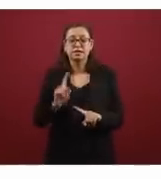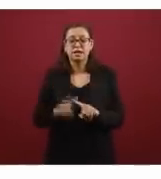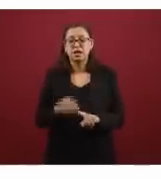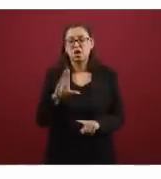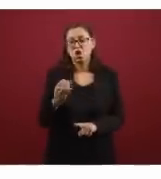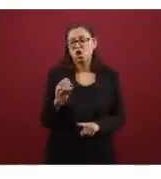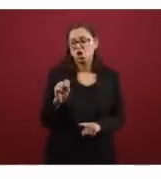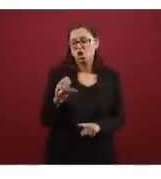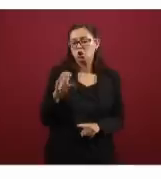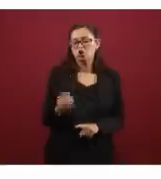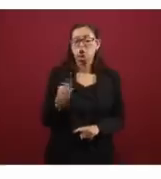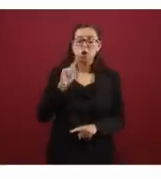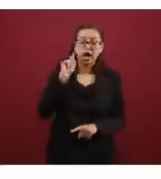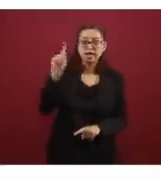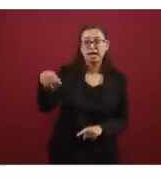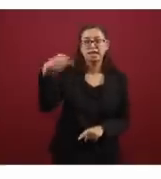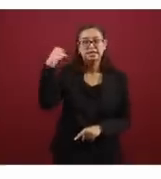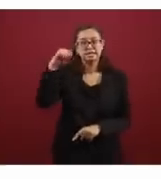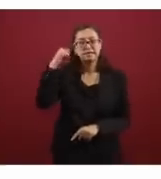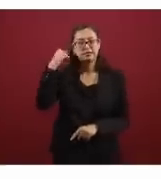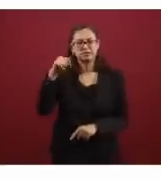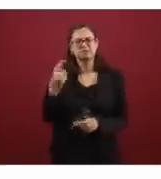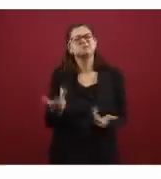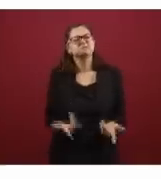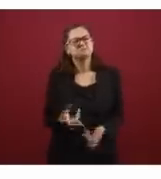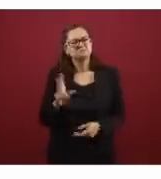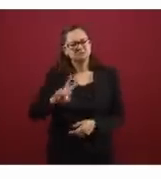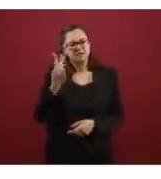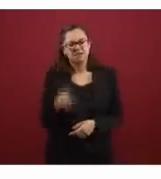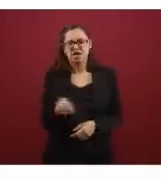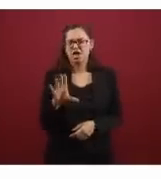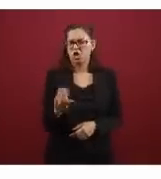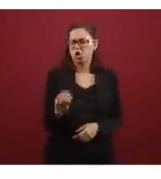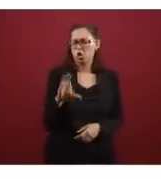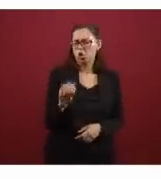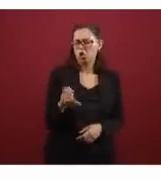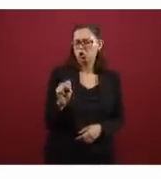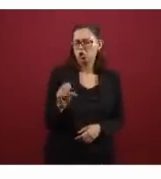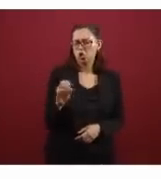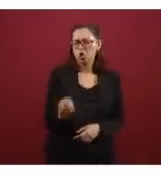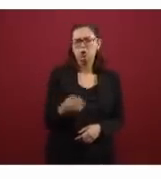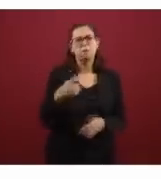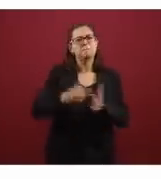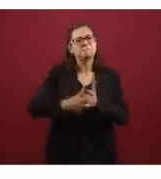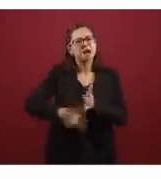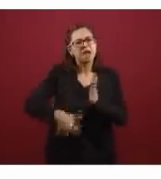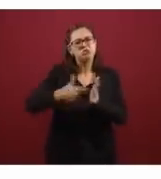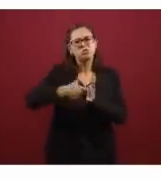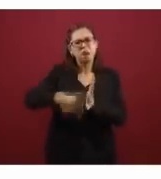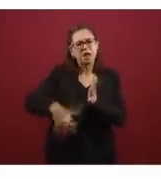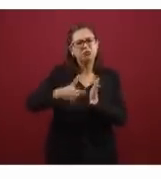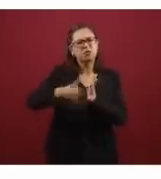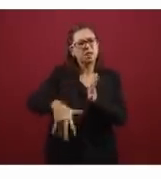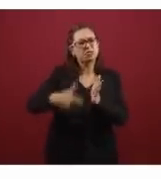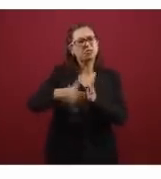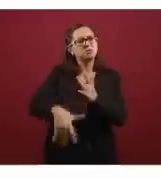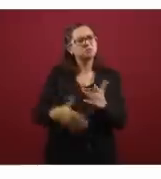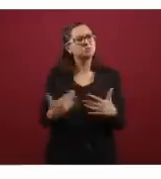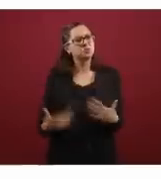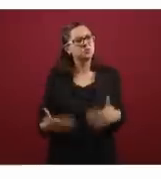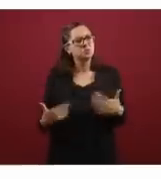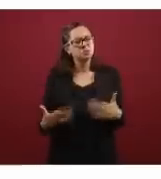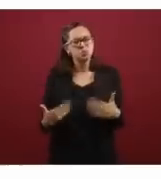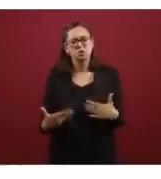en Centro Tabasco, que en general Costco ha hecho un gran esfuerzo por tener un precio bajo en todos los combustibles. Le